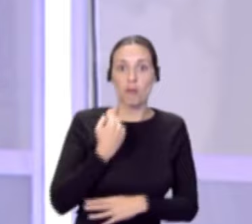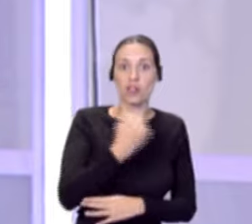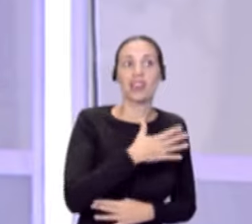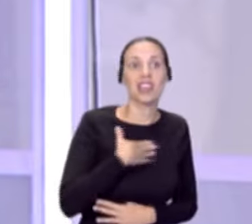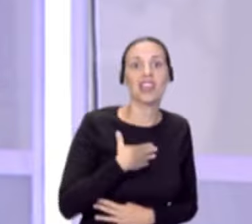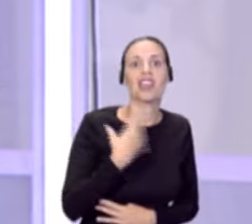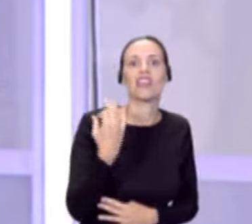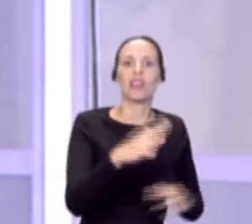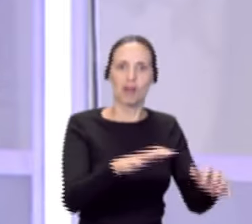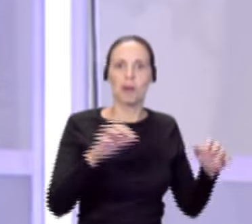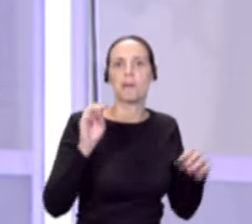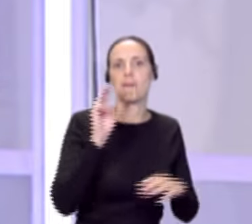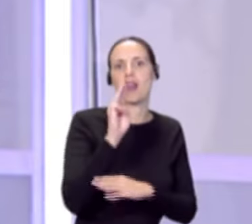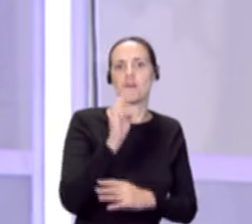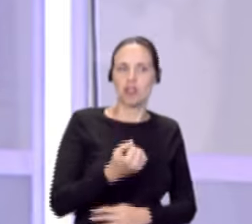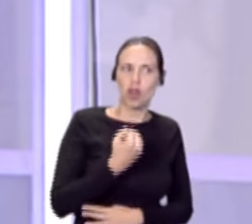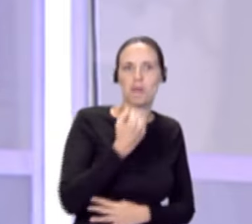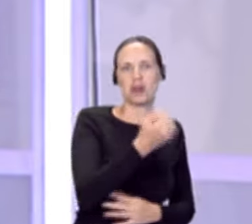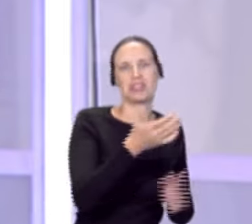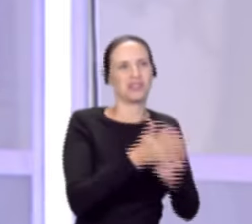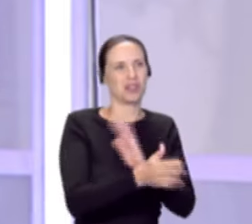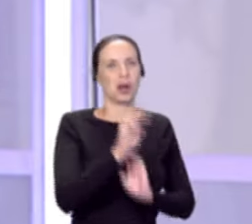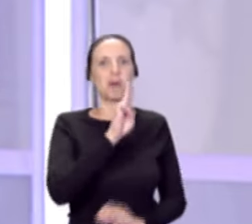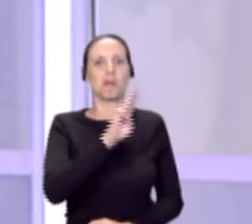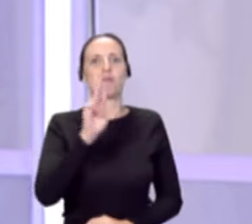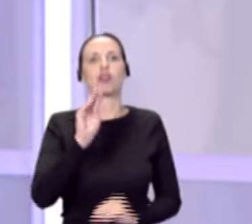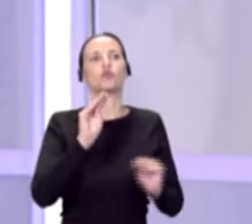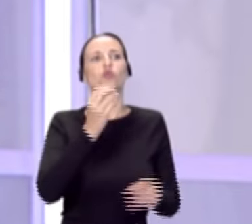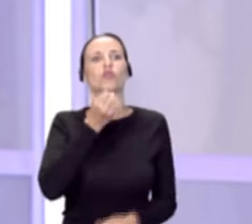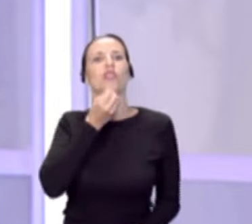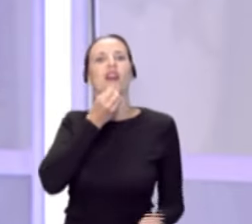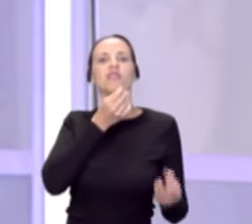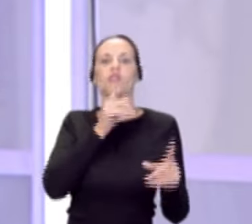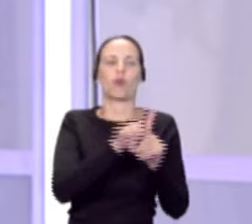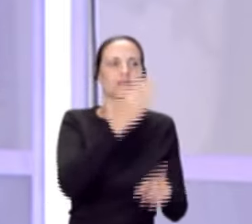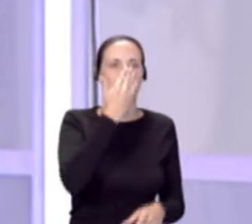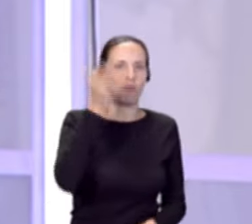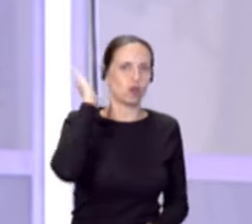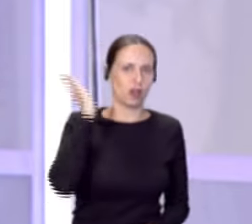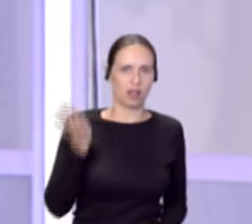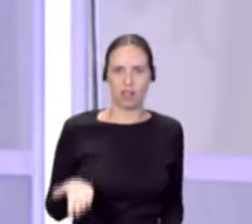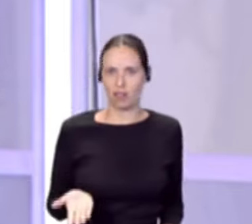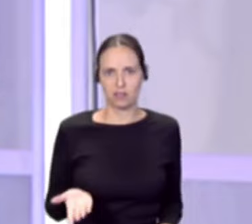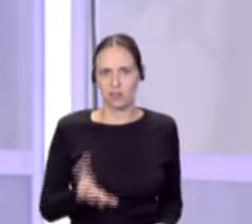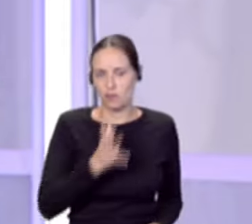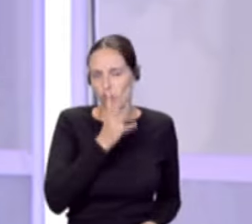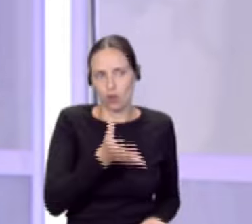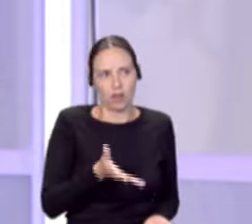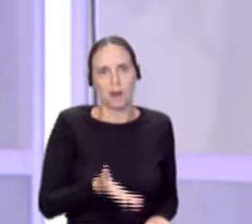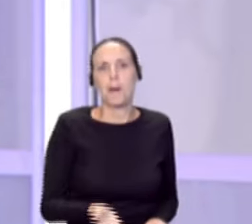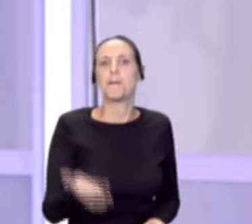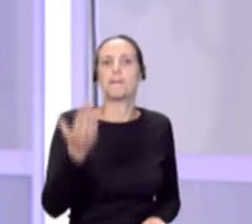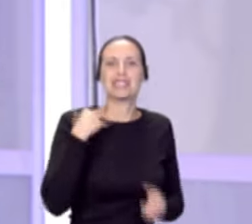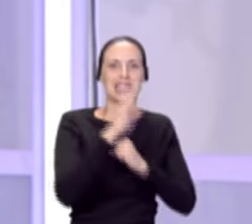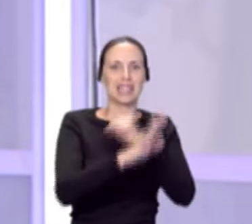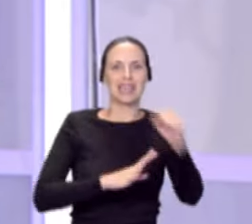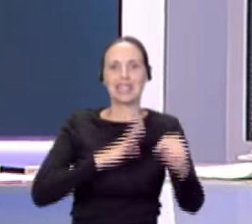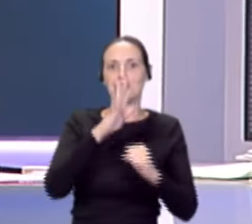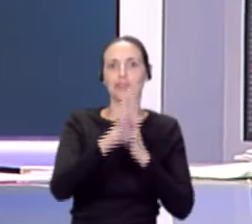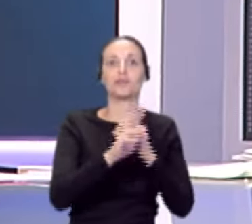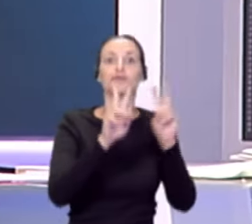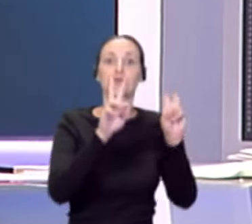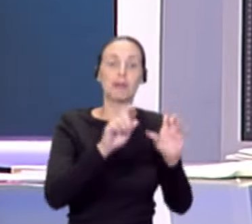tipo de declaraciones del Partido Popular son, es obvio que son hipócritas, ¿no? Porque ha habido un rechazo, por ejemplo, en la anterior legislatura con la